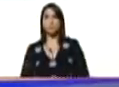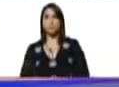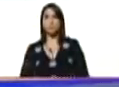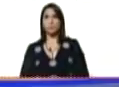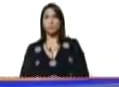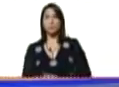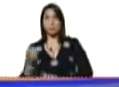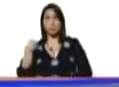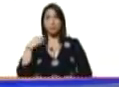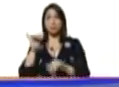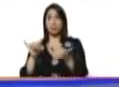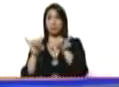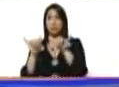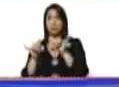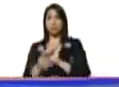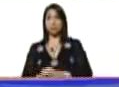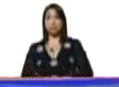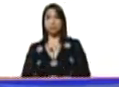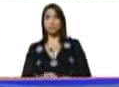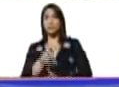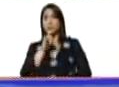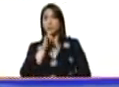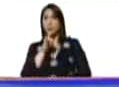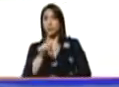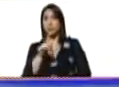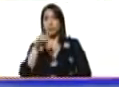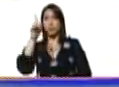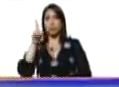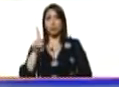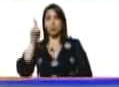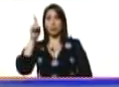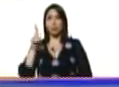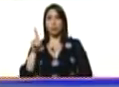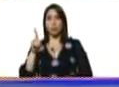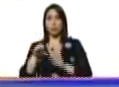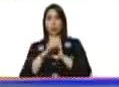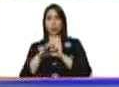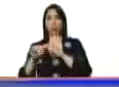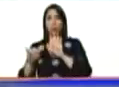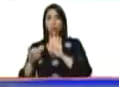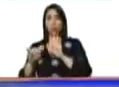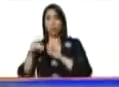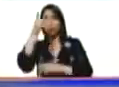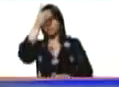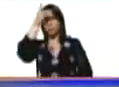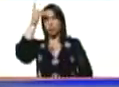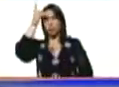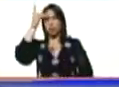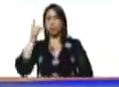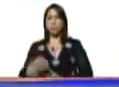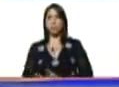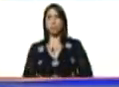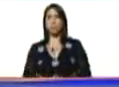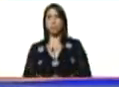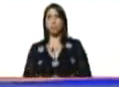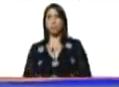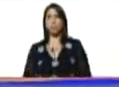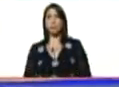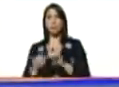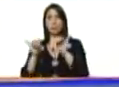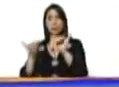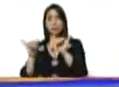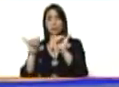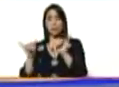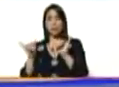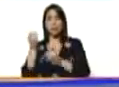Ayer mismo me informa el diputado, el constituyente Diosdado Cabello, la misma Asamblea